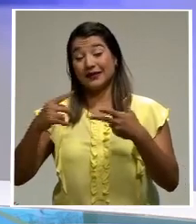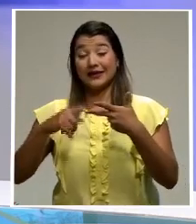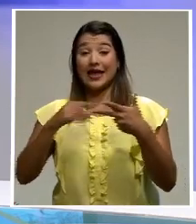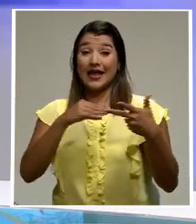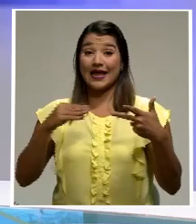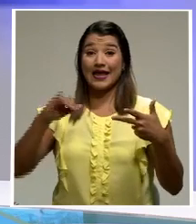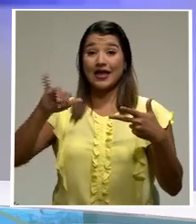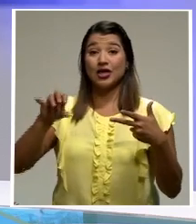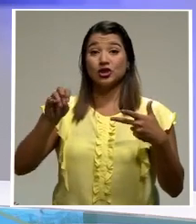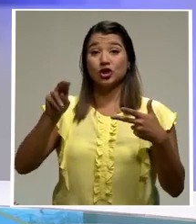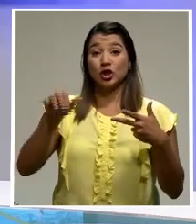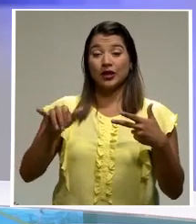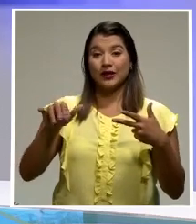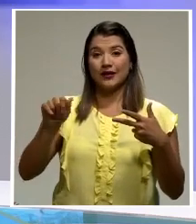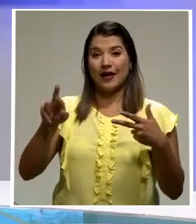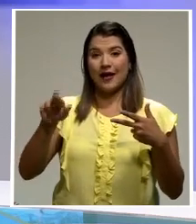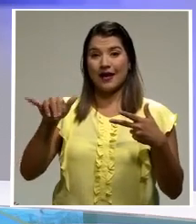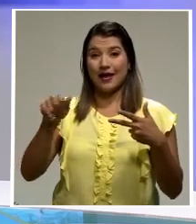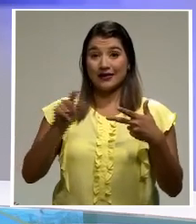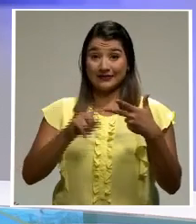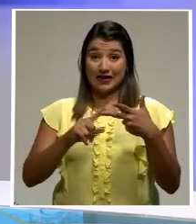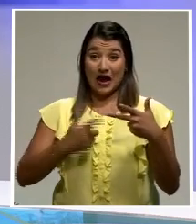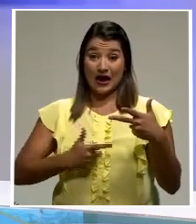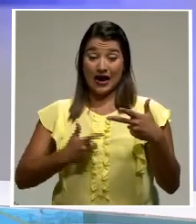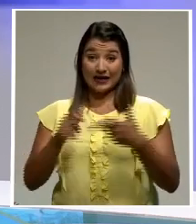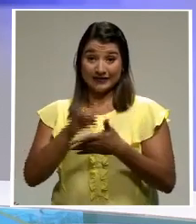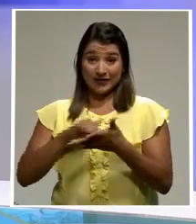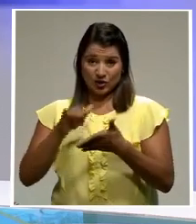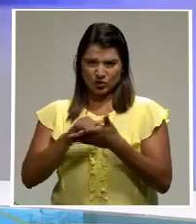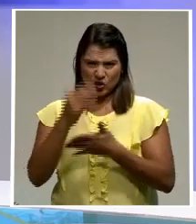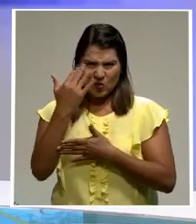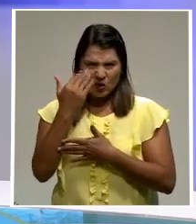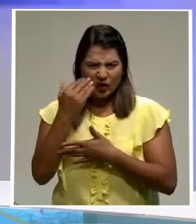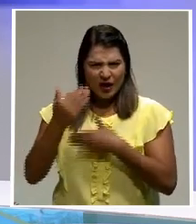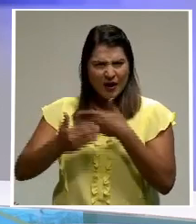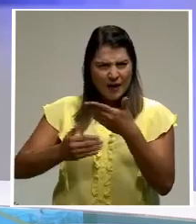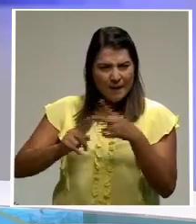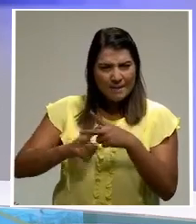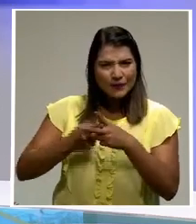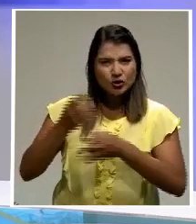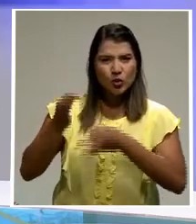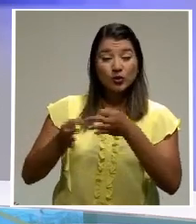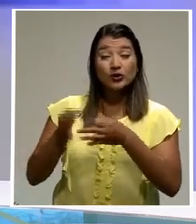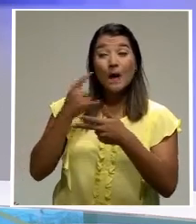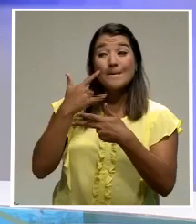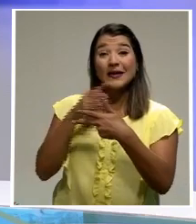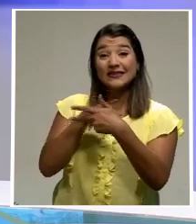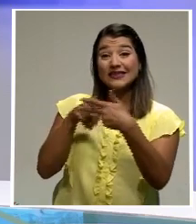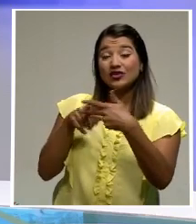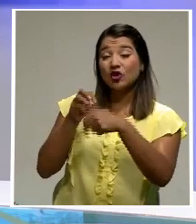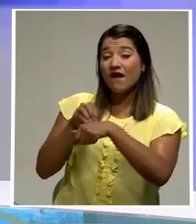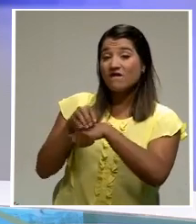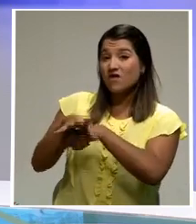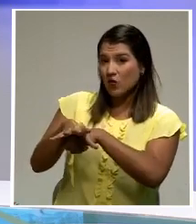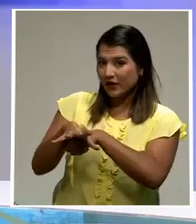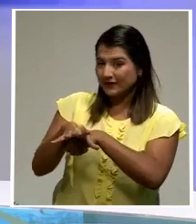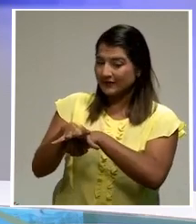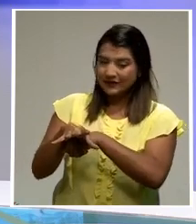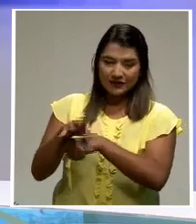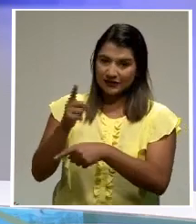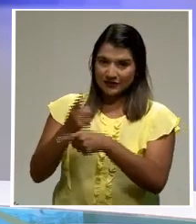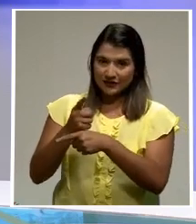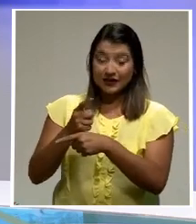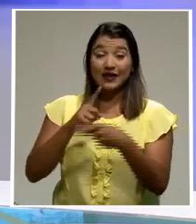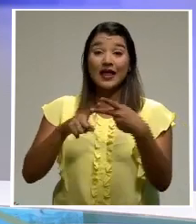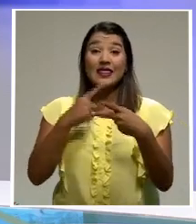Araya. A ellos la Fiscalía les atribuye el delito de tráfico de influencias y señala que el